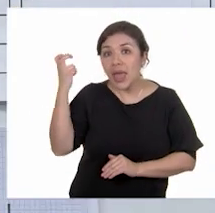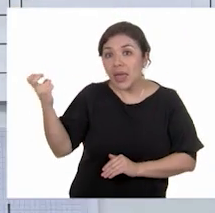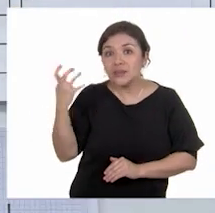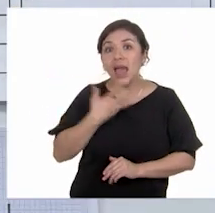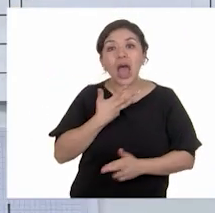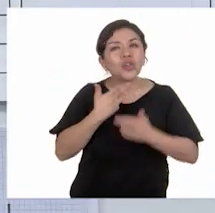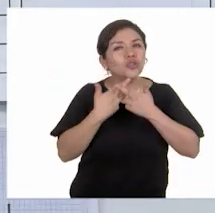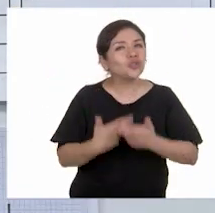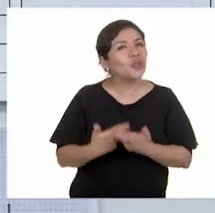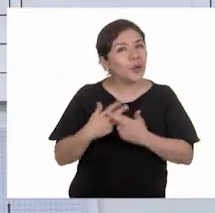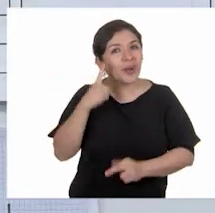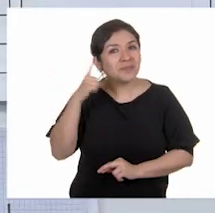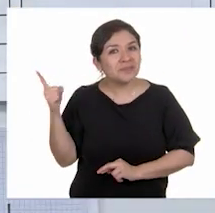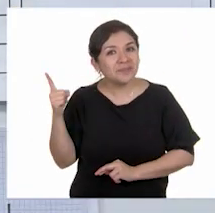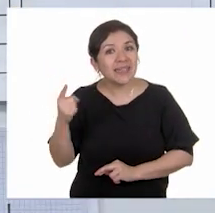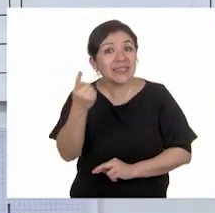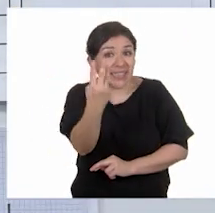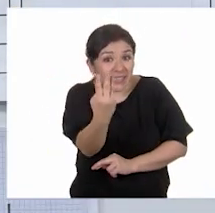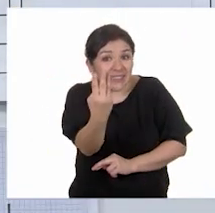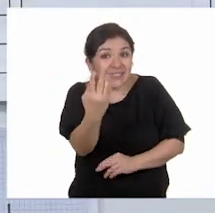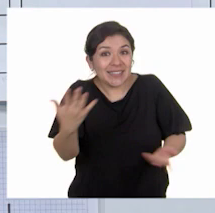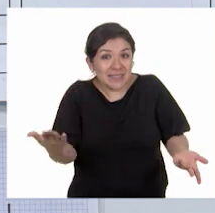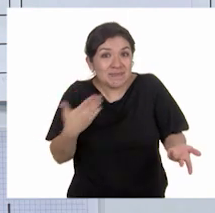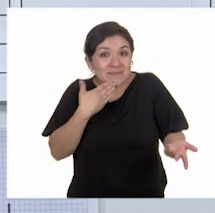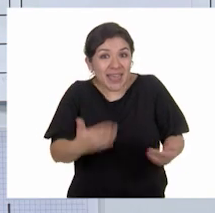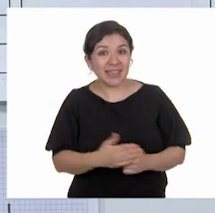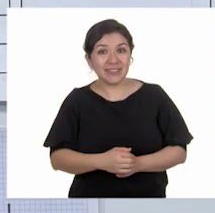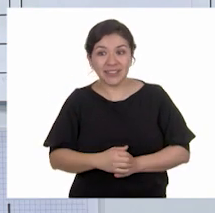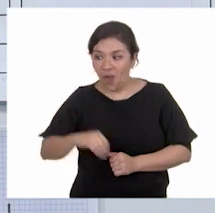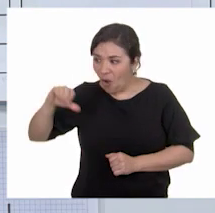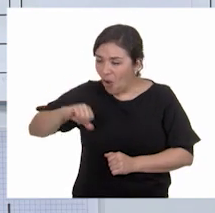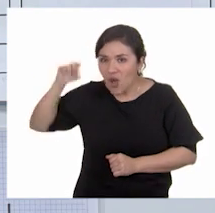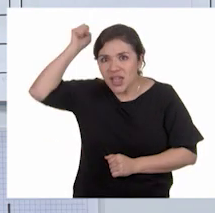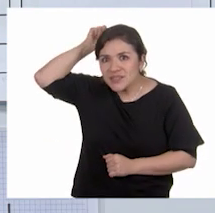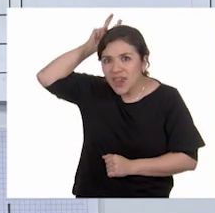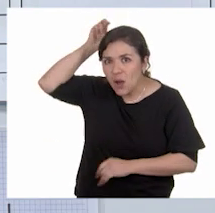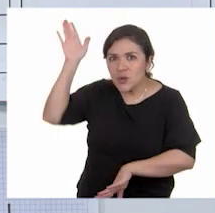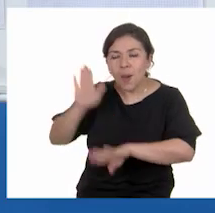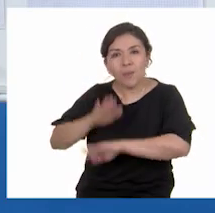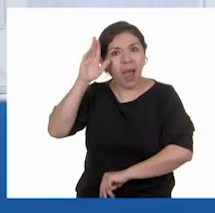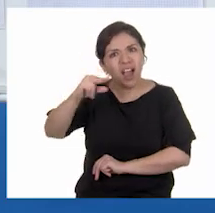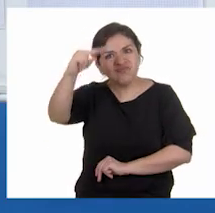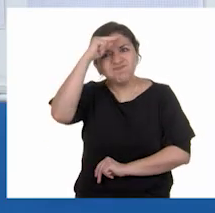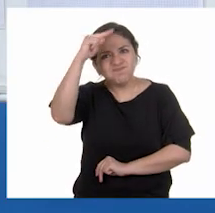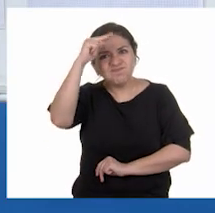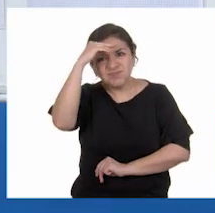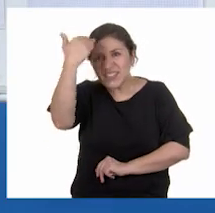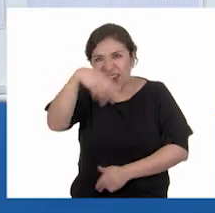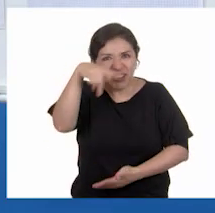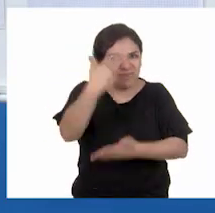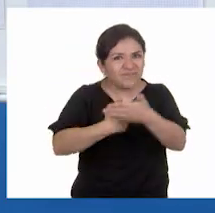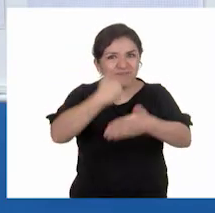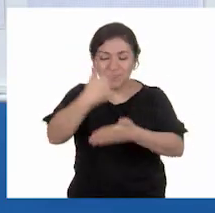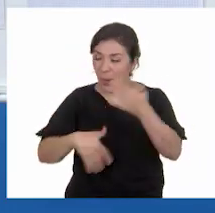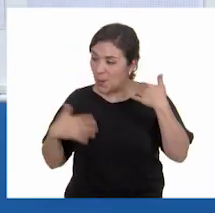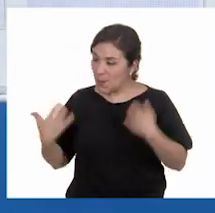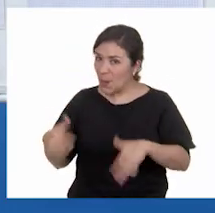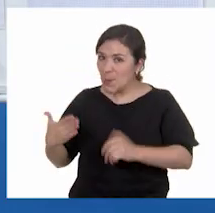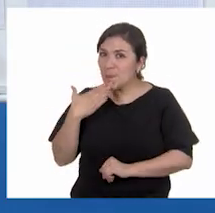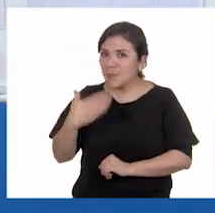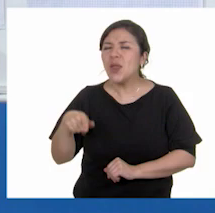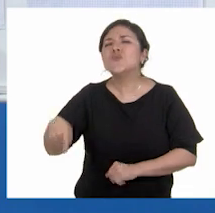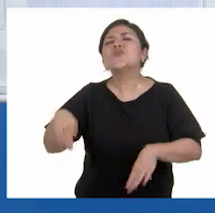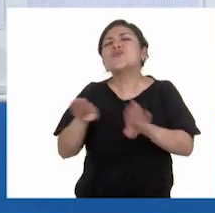y sobraron 3. Wow. Raúl, hoy vienes muy incontenible, ¿eh? Dinos